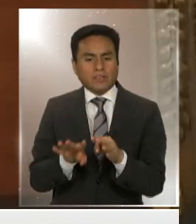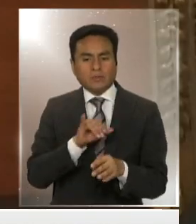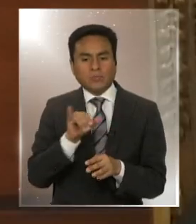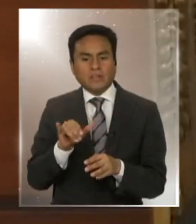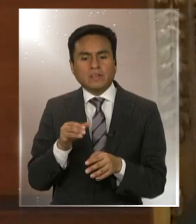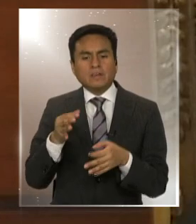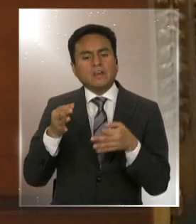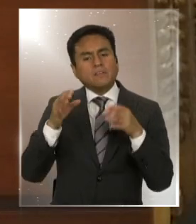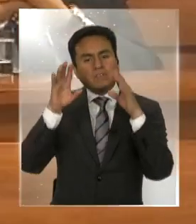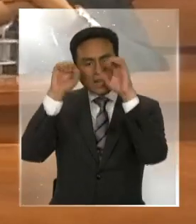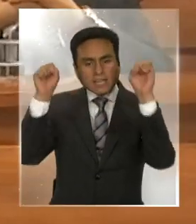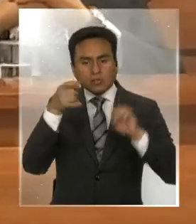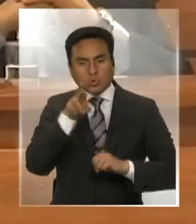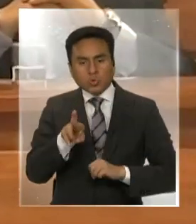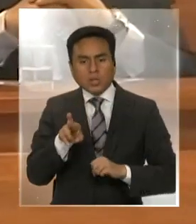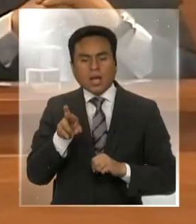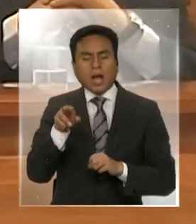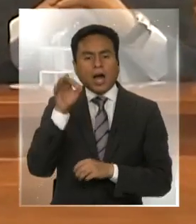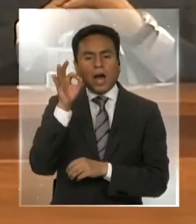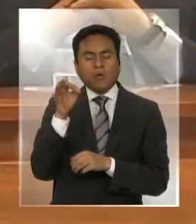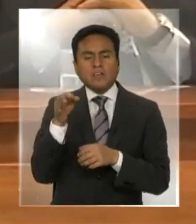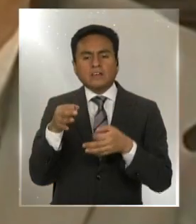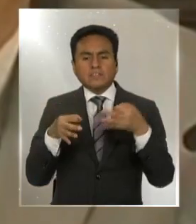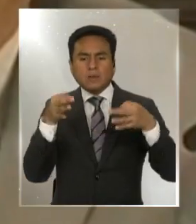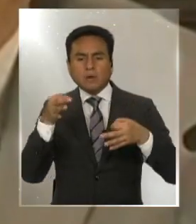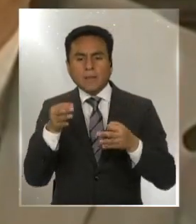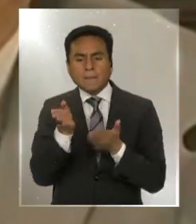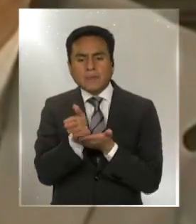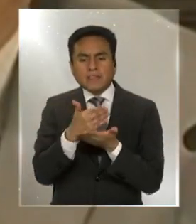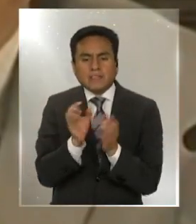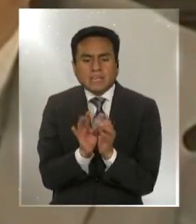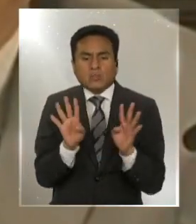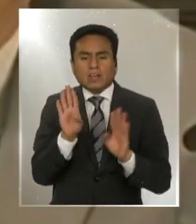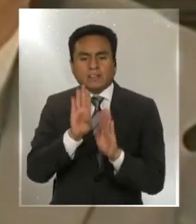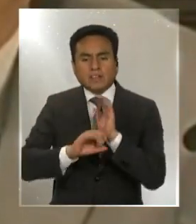de que la Fiscalía Sur agende una audiencia para solicitar medidas cautelares en su contra.